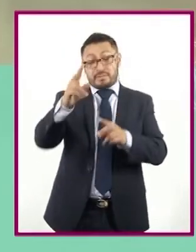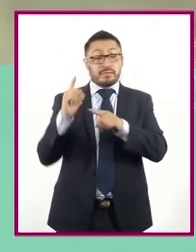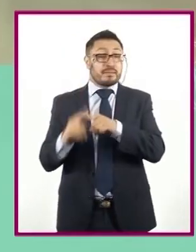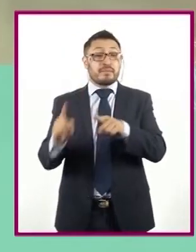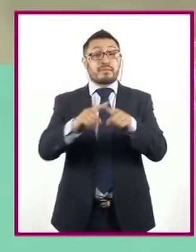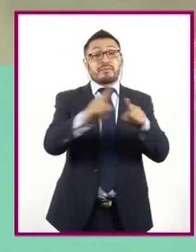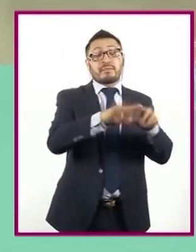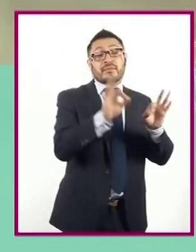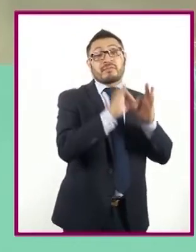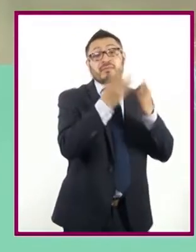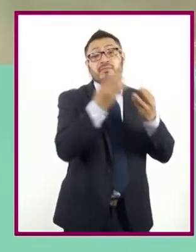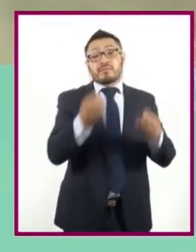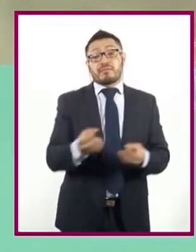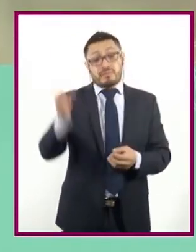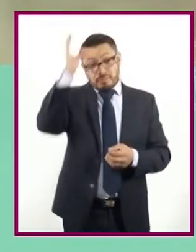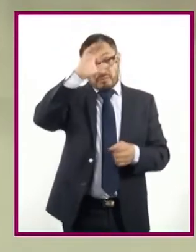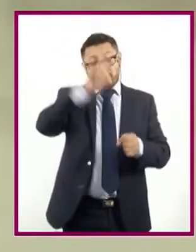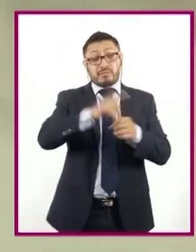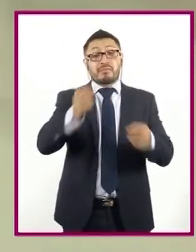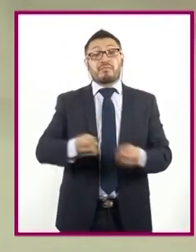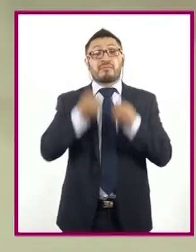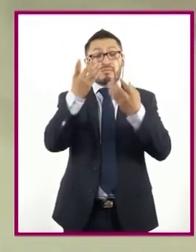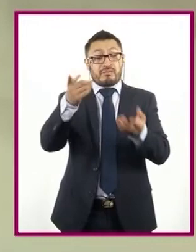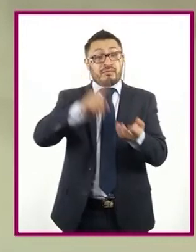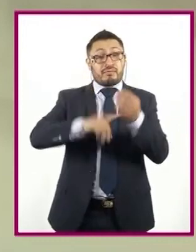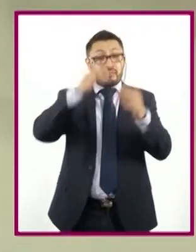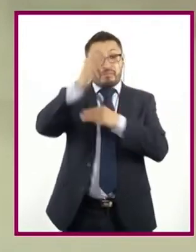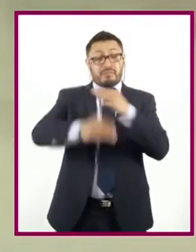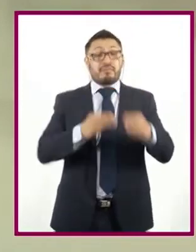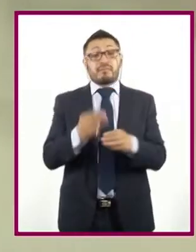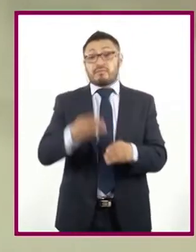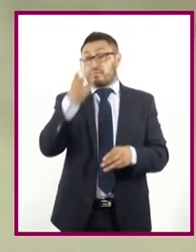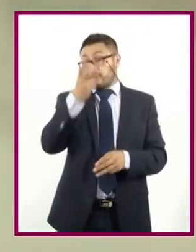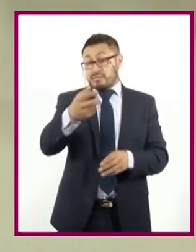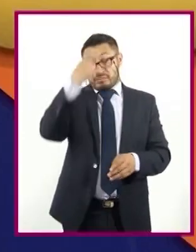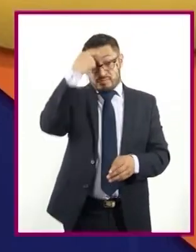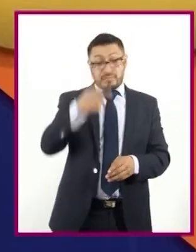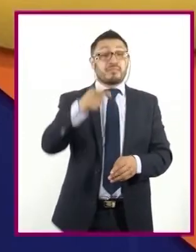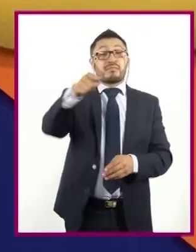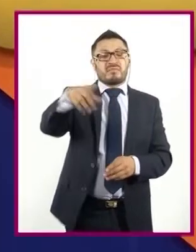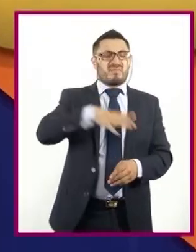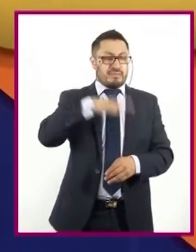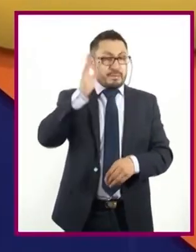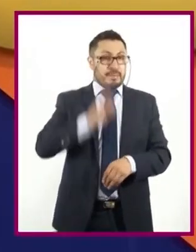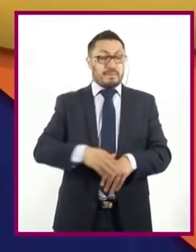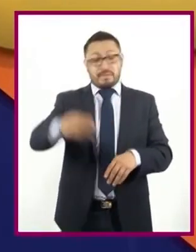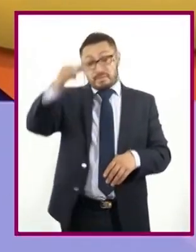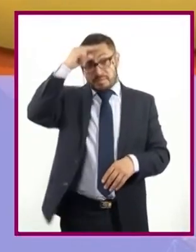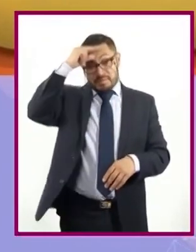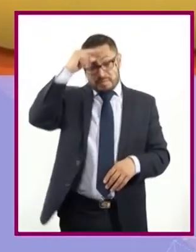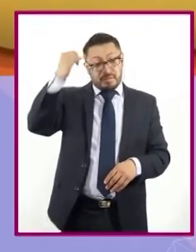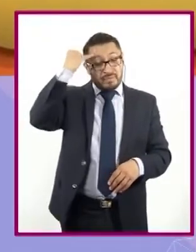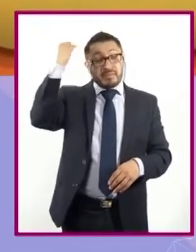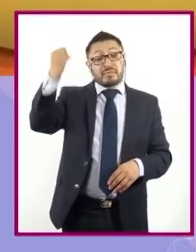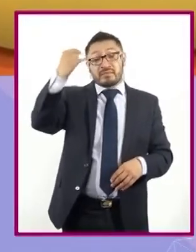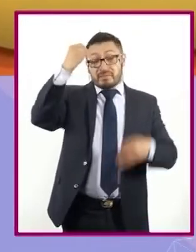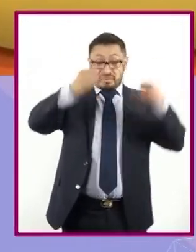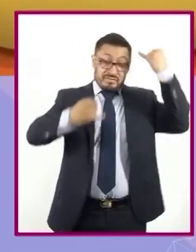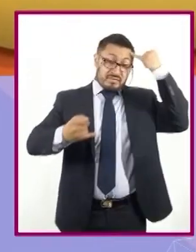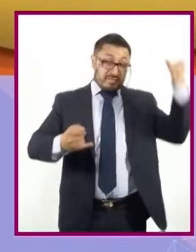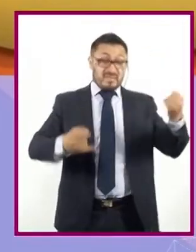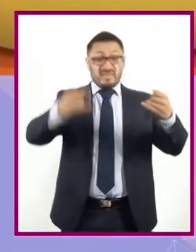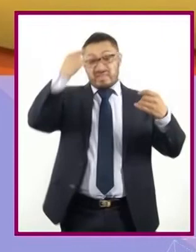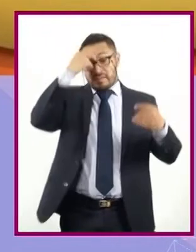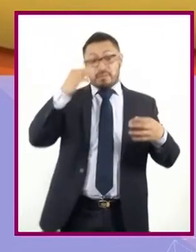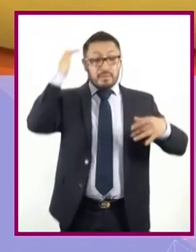diversas manifestaciones culturales del mundo. Lo anterior para que cuenten con más elementos y podamos reflexionar sobre